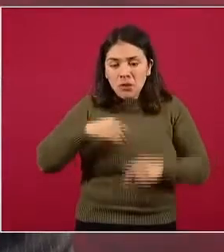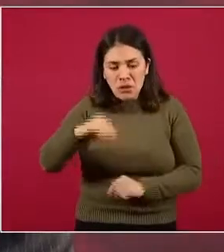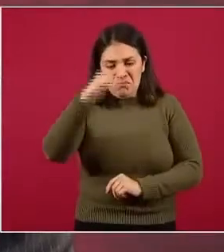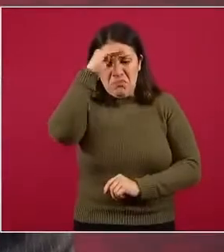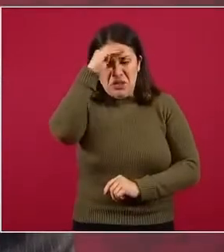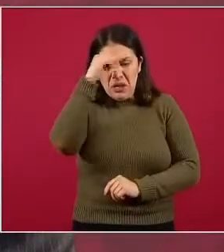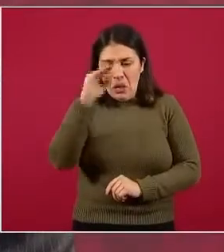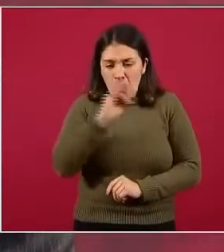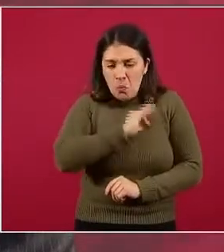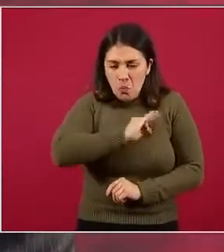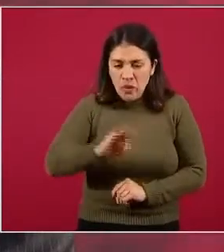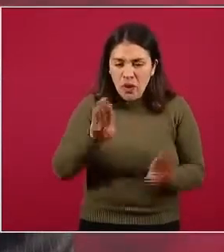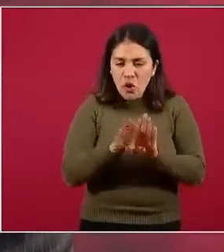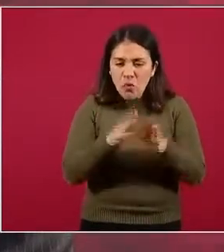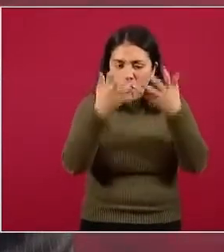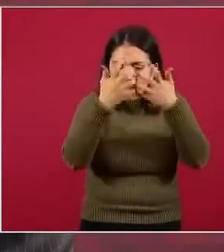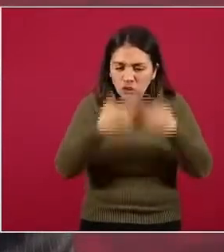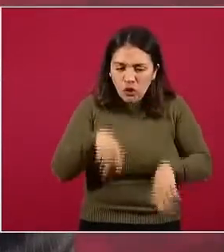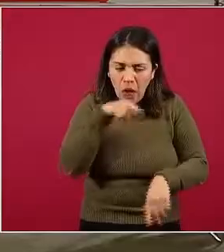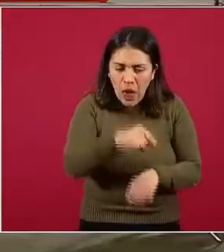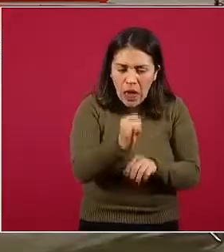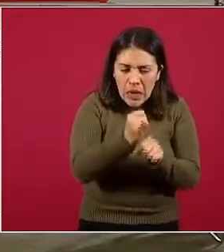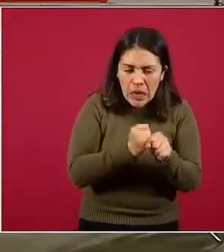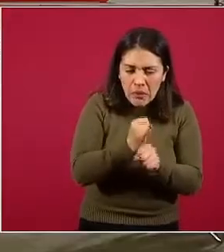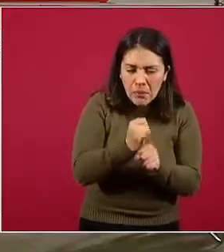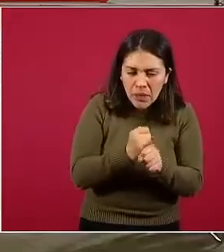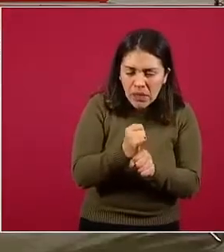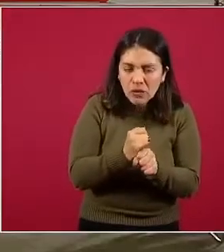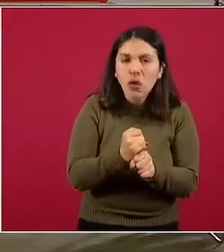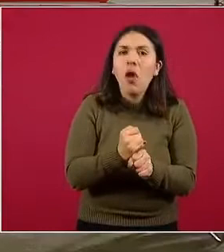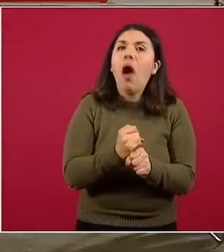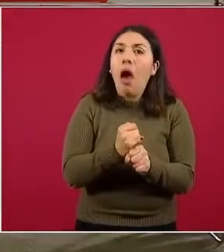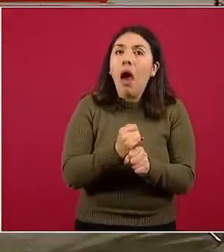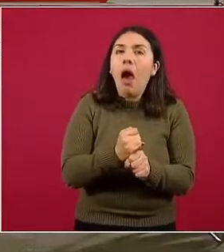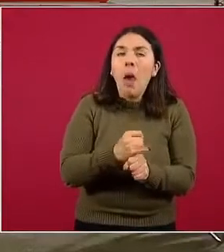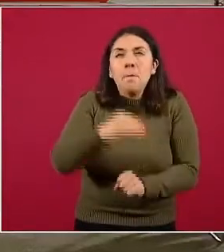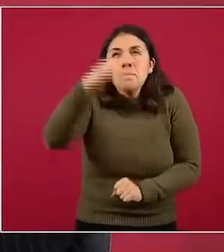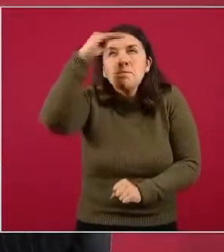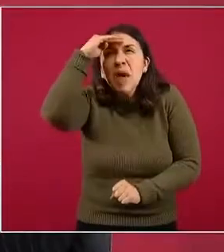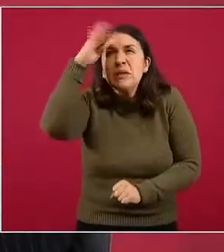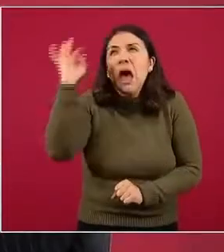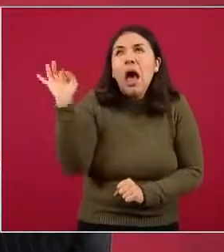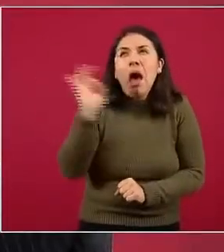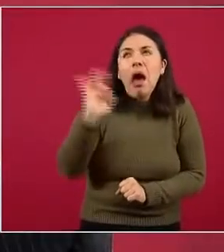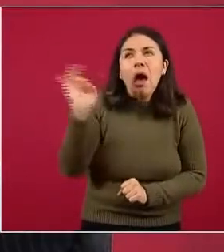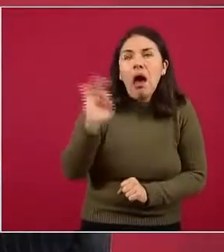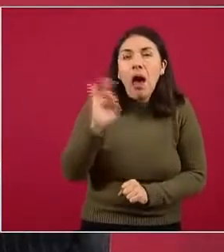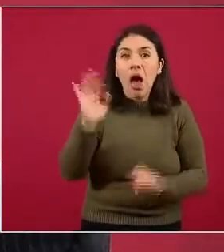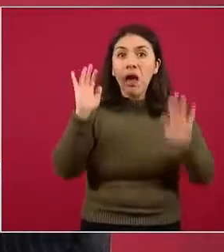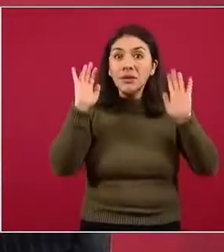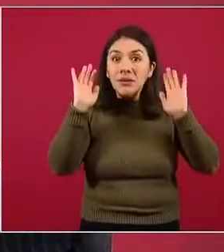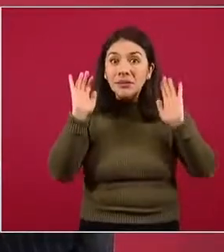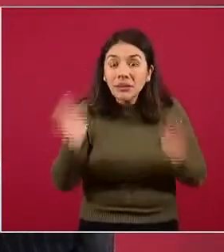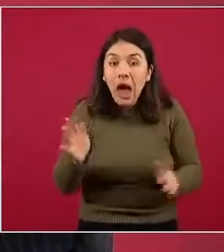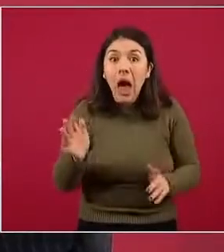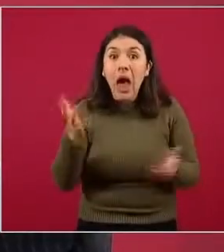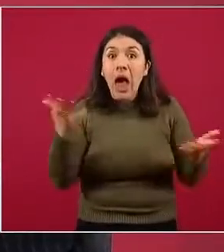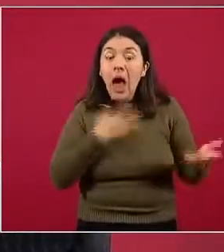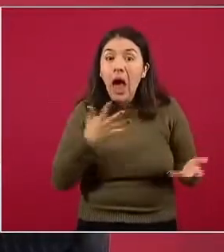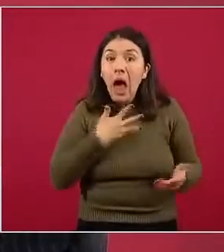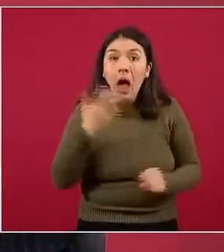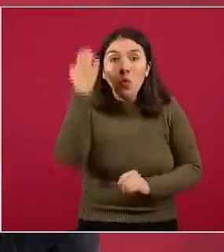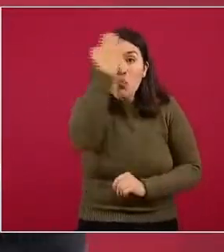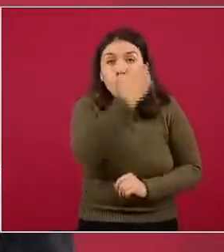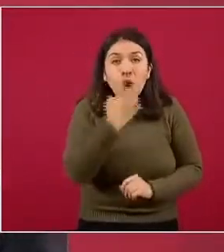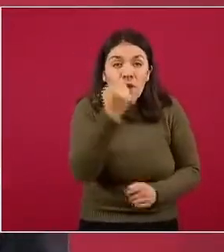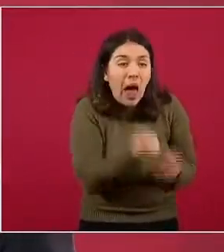mínimamente cómo funciona la investigación clínica, que supusiera que una vez que se han hecho